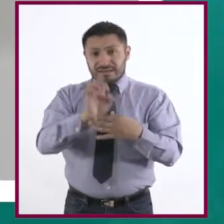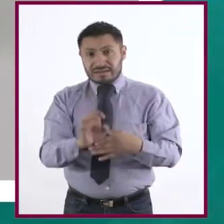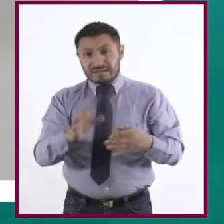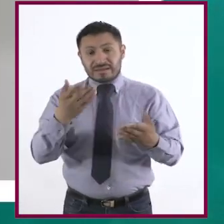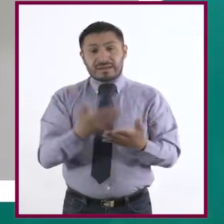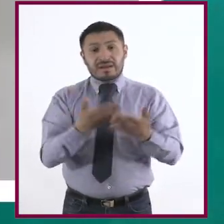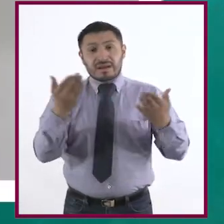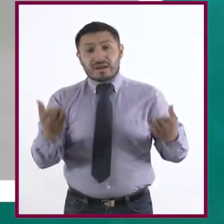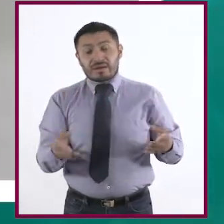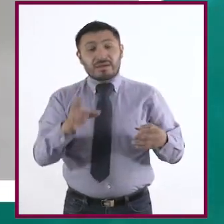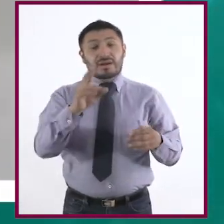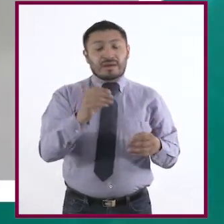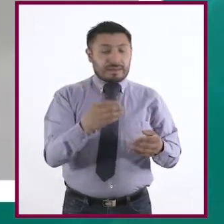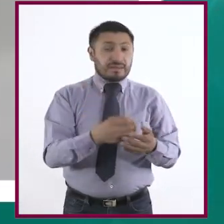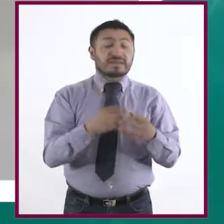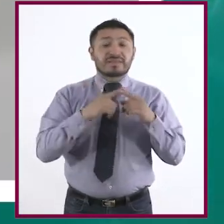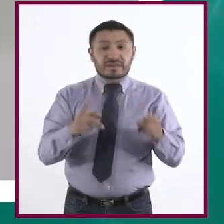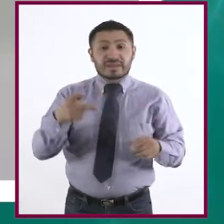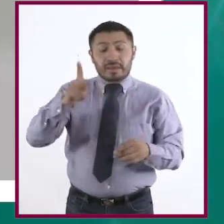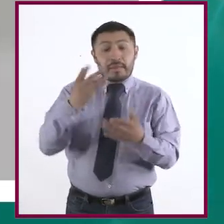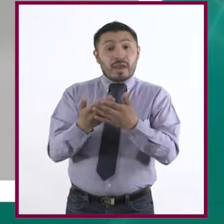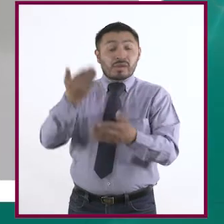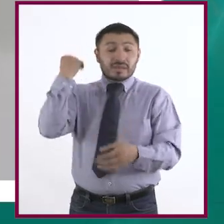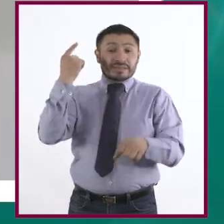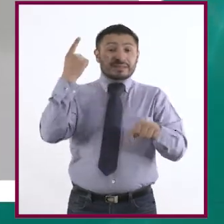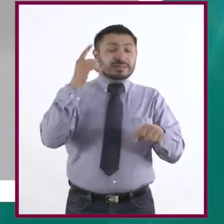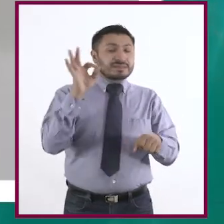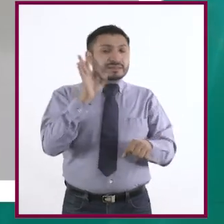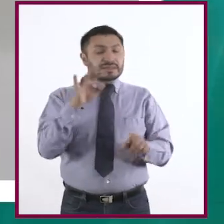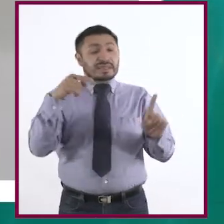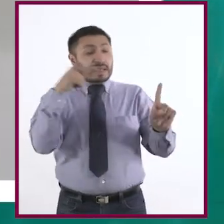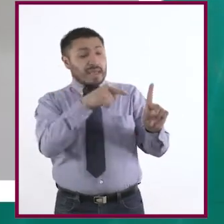buscaba eliminar al enfermo, ¿no? Más que eliminar